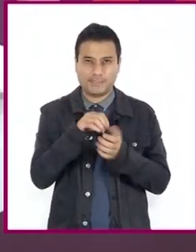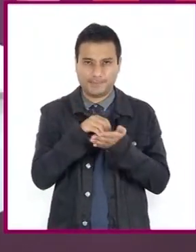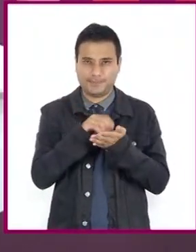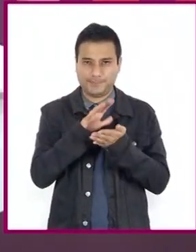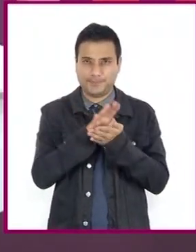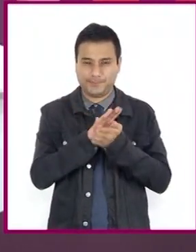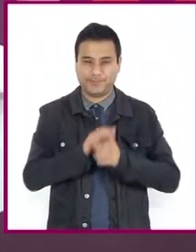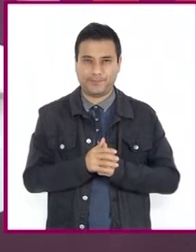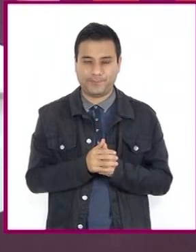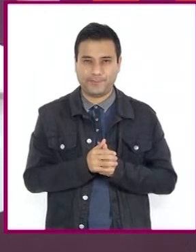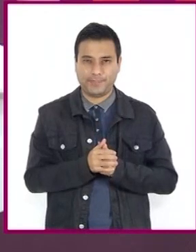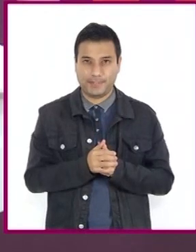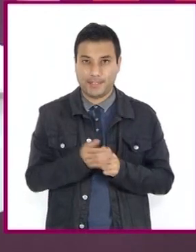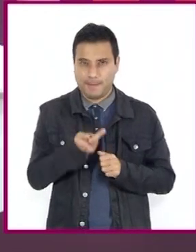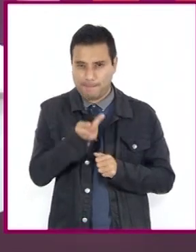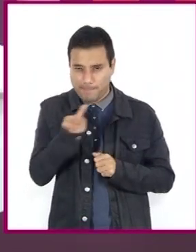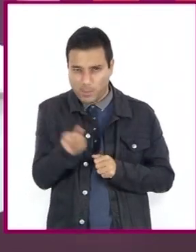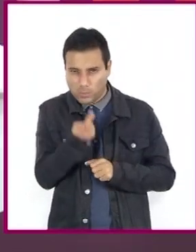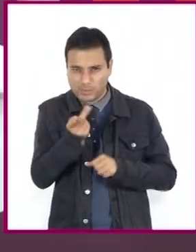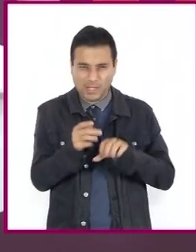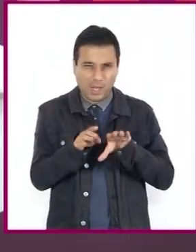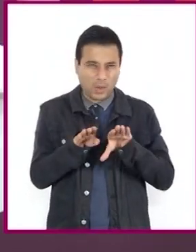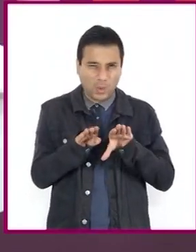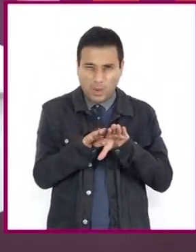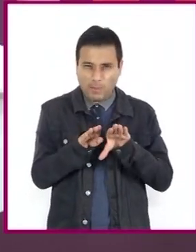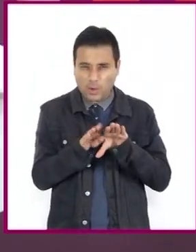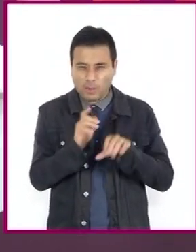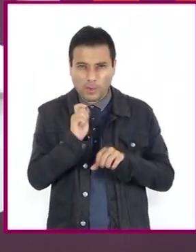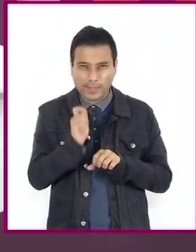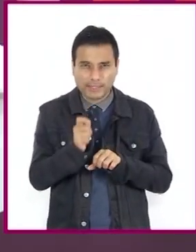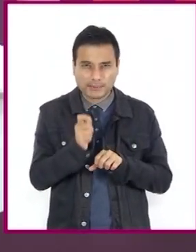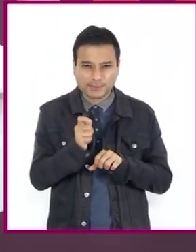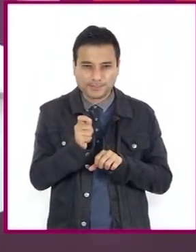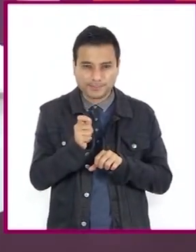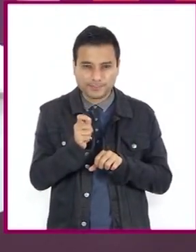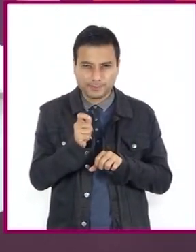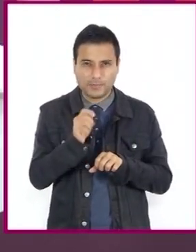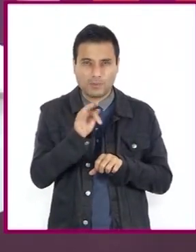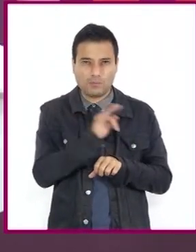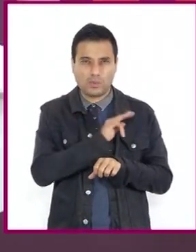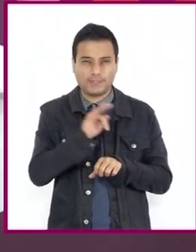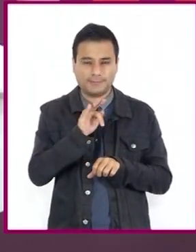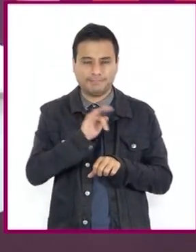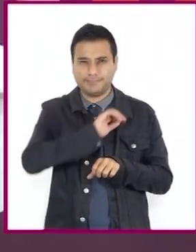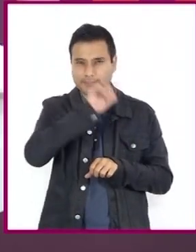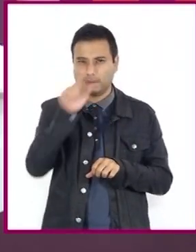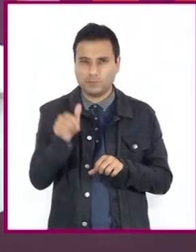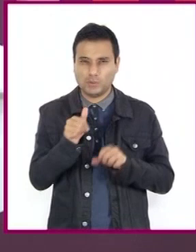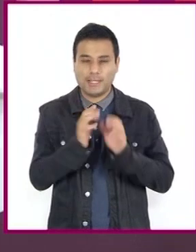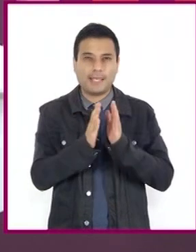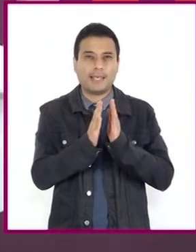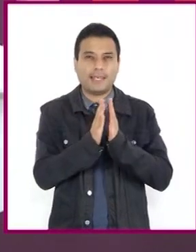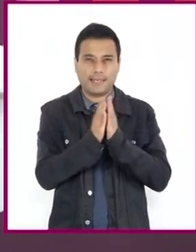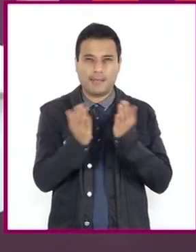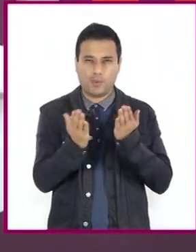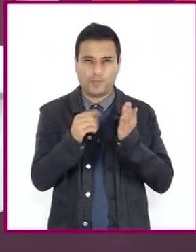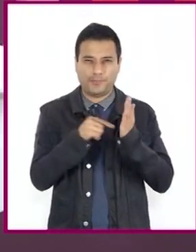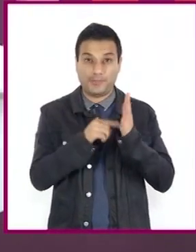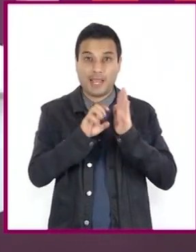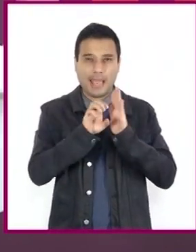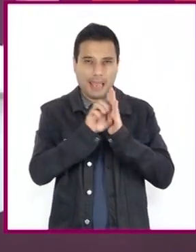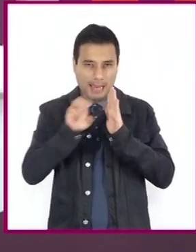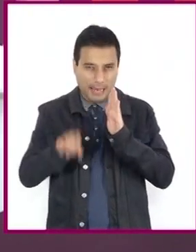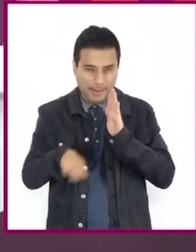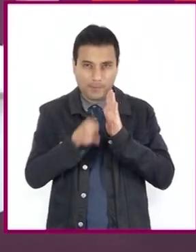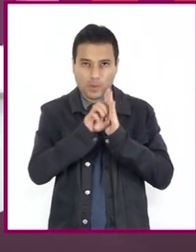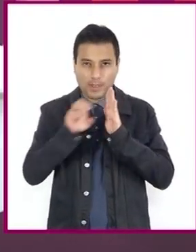Los cuestionamientos con respecto al tema de conservación de la materia en las reacciones químicas las pueden resolver al revisar los ejemplos que aparecen en